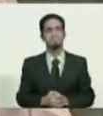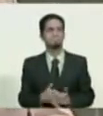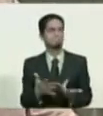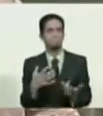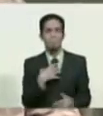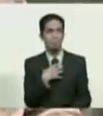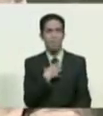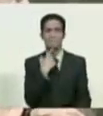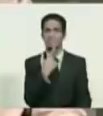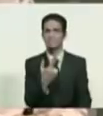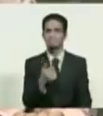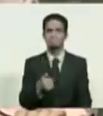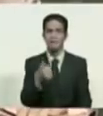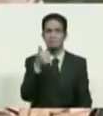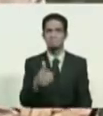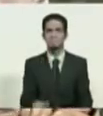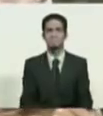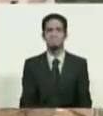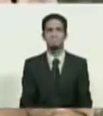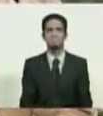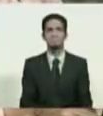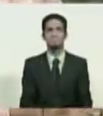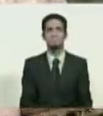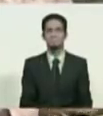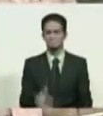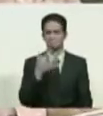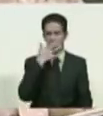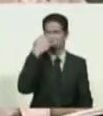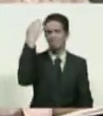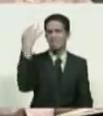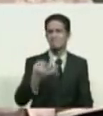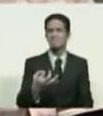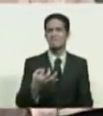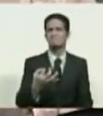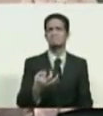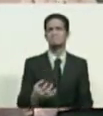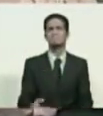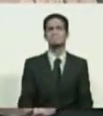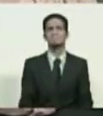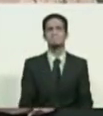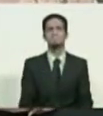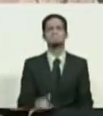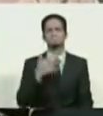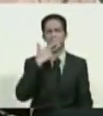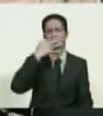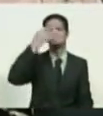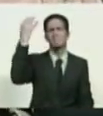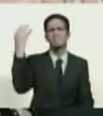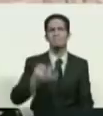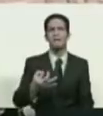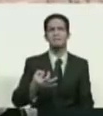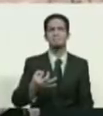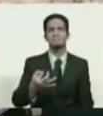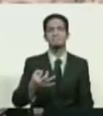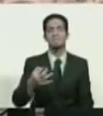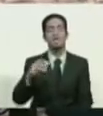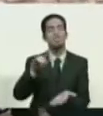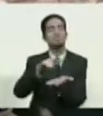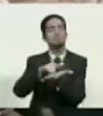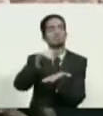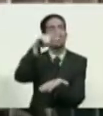cosa. Es la pura verdad. Es la pura verdad que los drones fueron comprados en